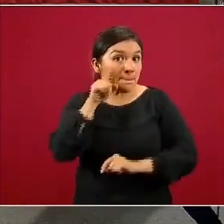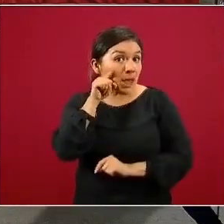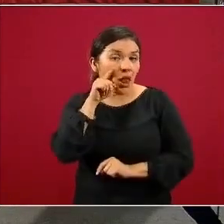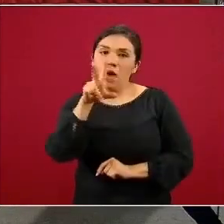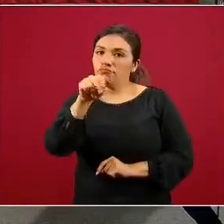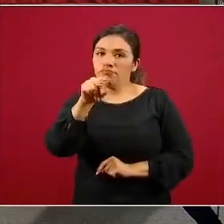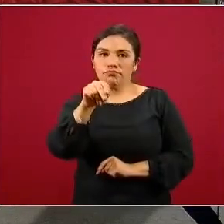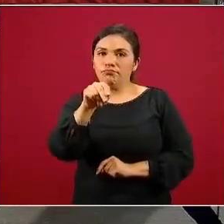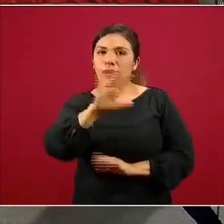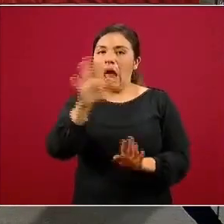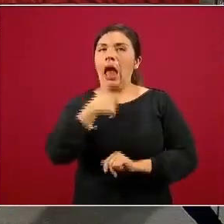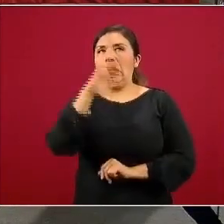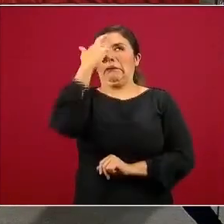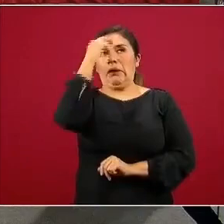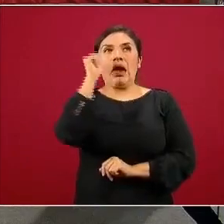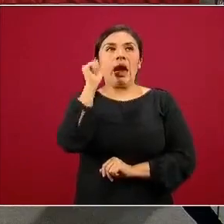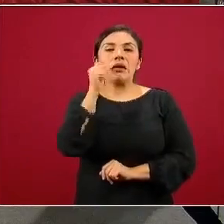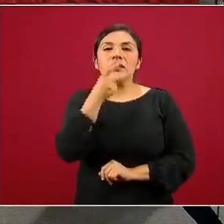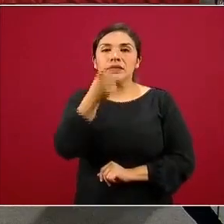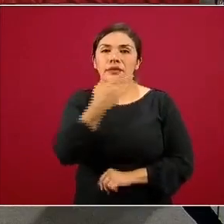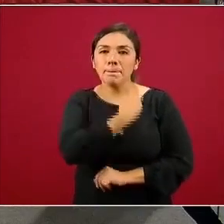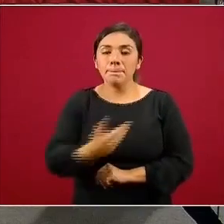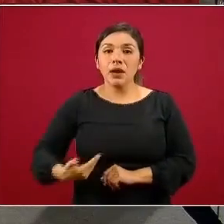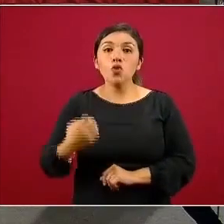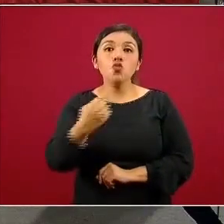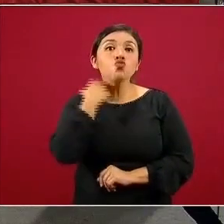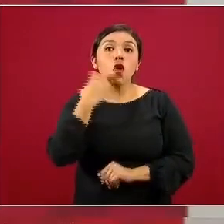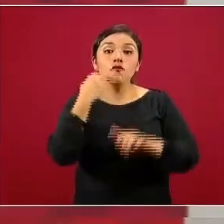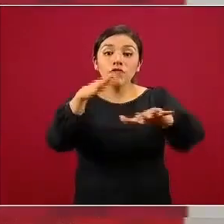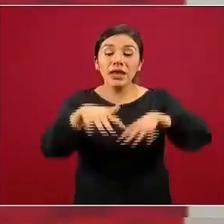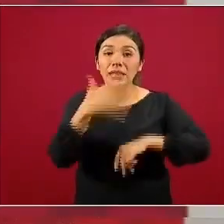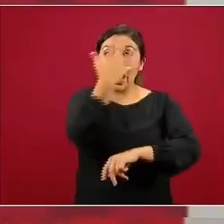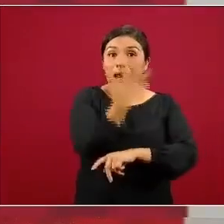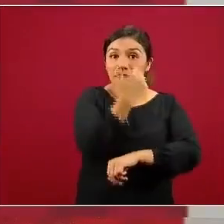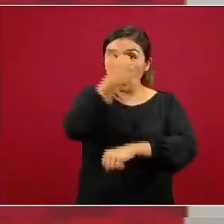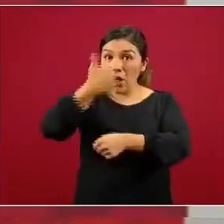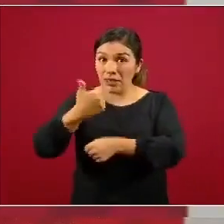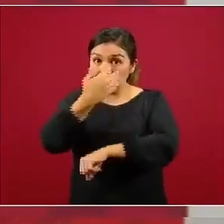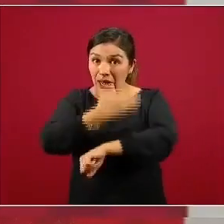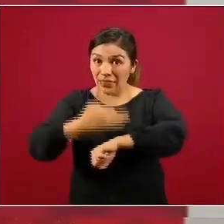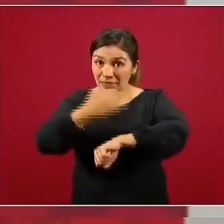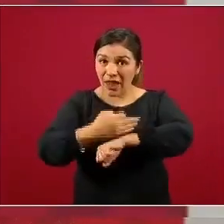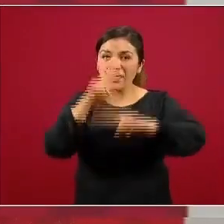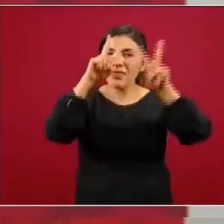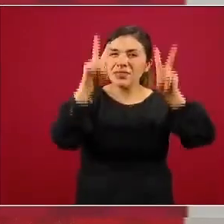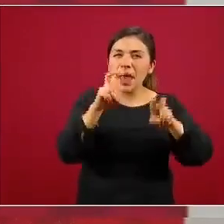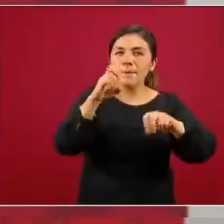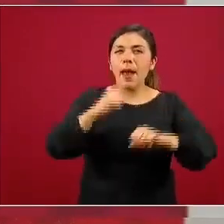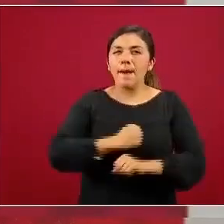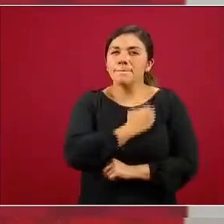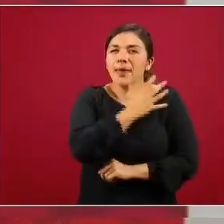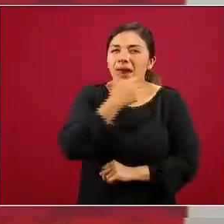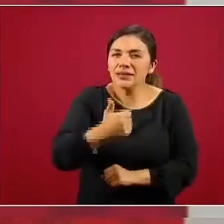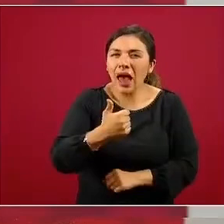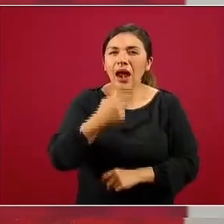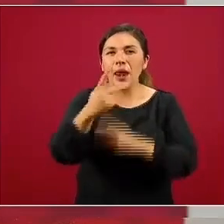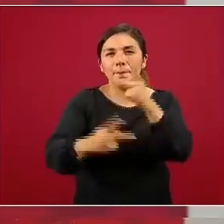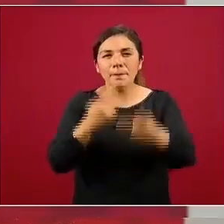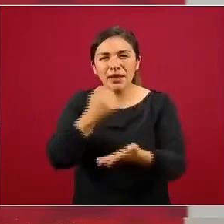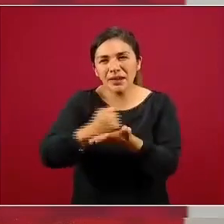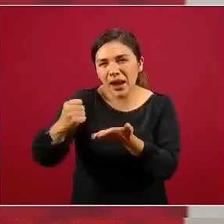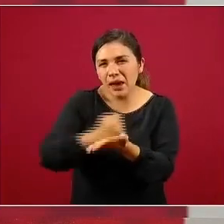ya recordé lo que dijo el presidente ayer, es que las conferencias de las 5 y de las 6 sobre temas de créditos y